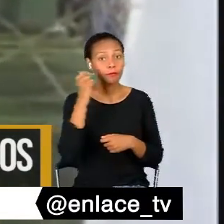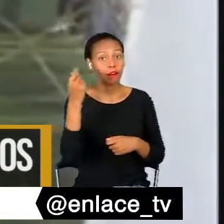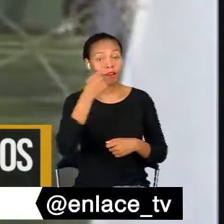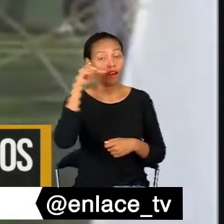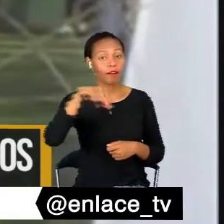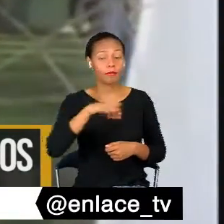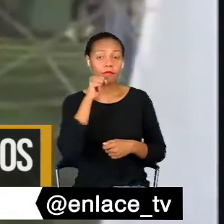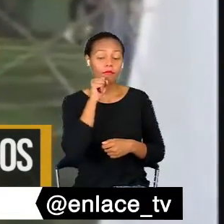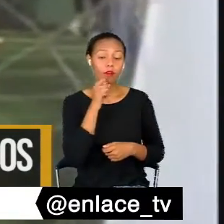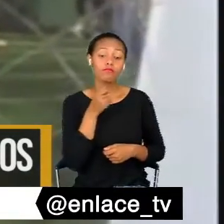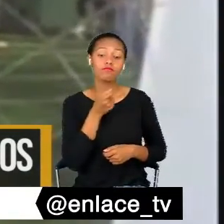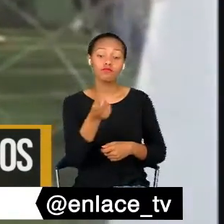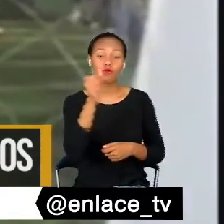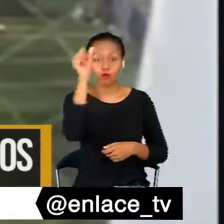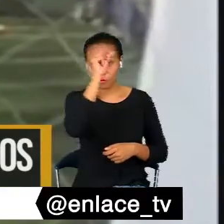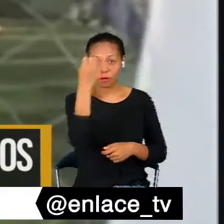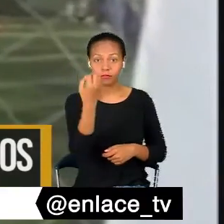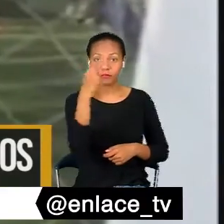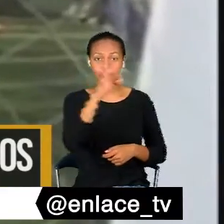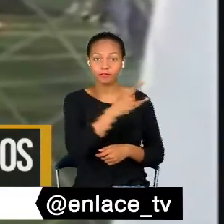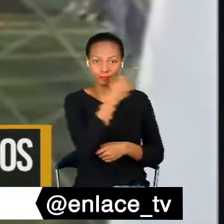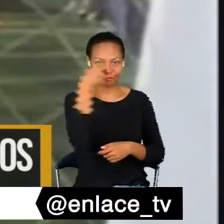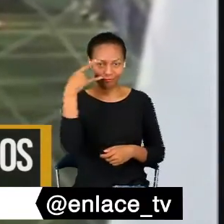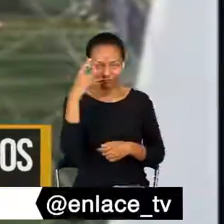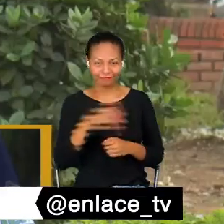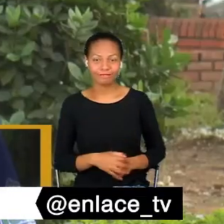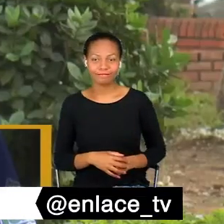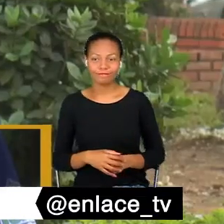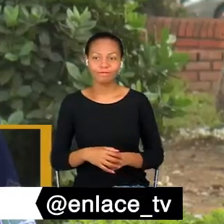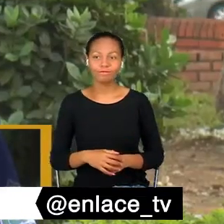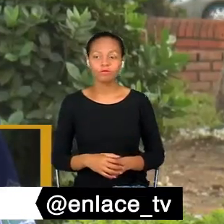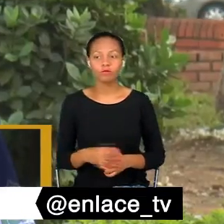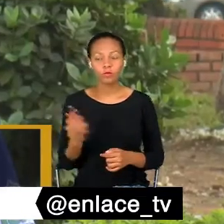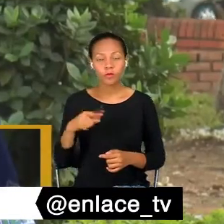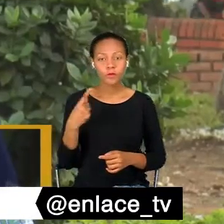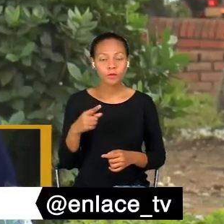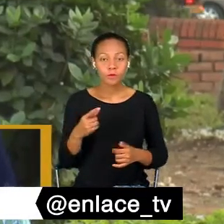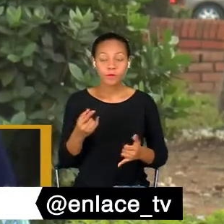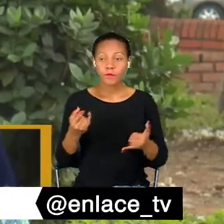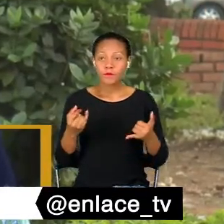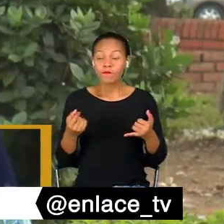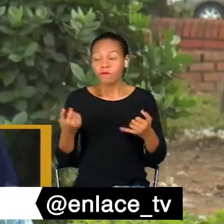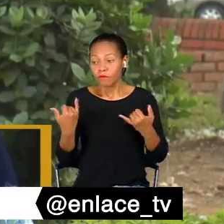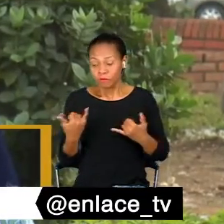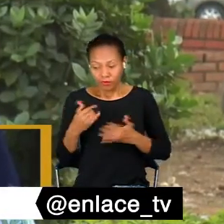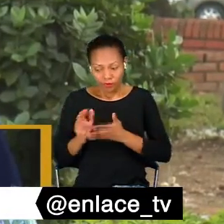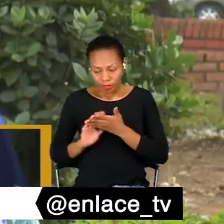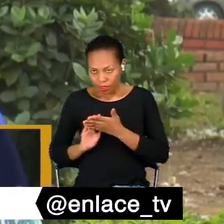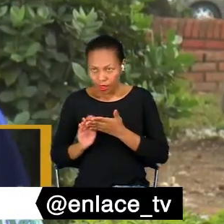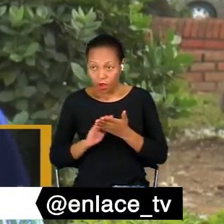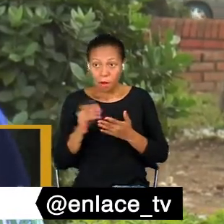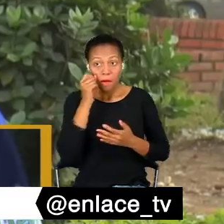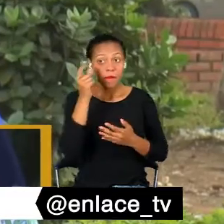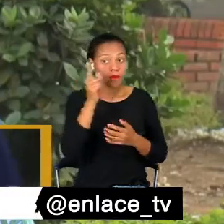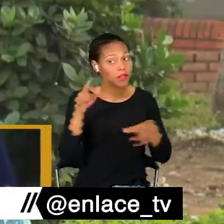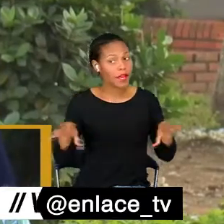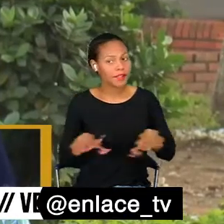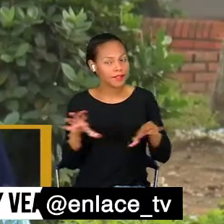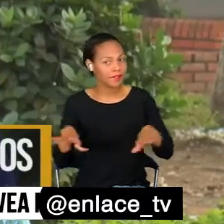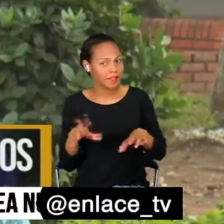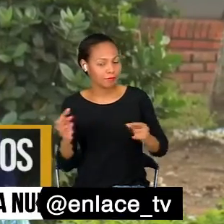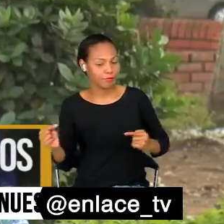próximo domingo 13 de marzo. Estamos ultimando todo lo que tiene que ver con el gran evento que se va a hacer por primera vez en Barranca Bermeja, que es la batalla de arqueros